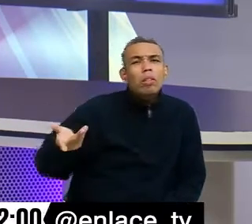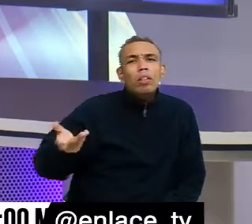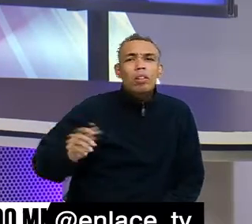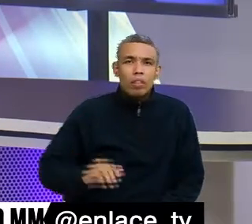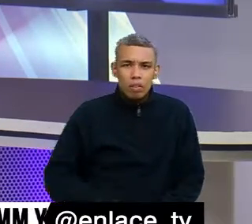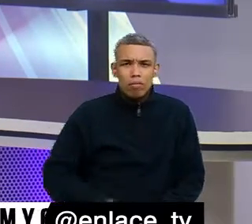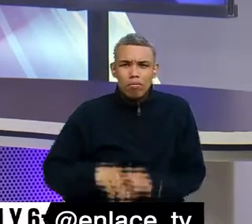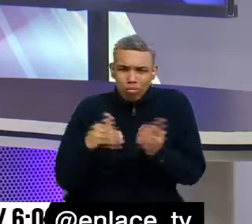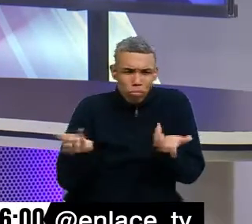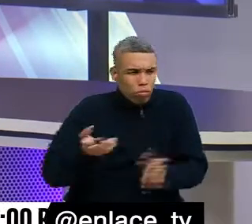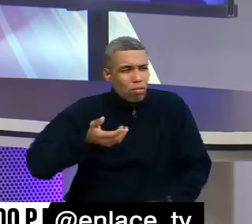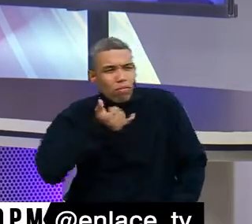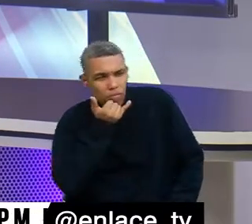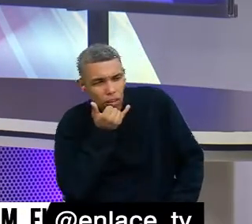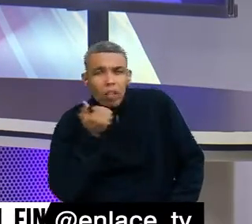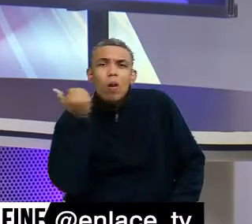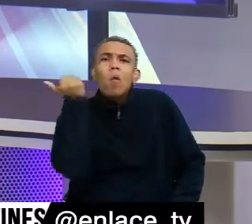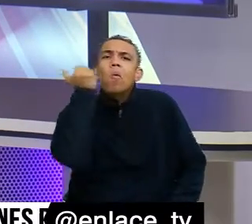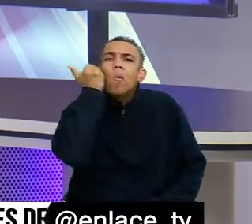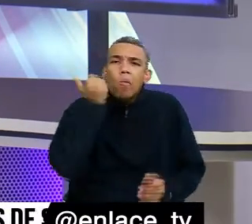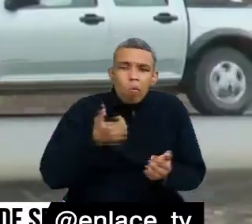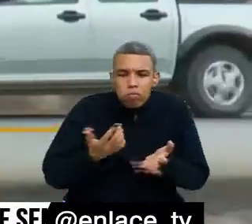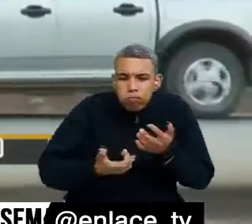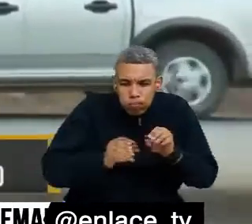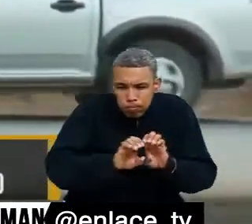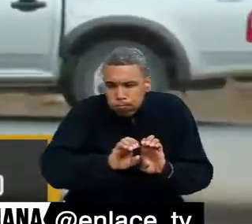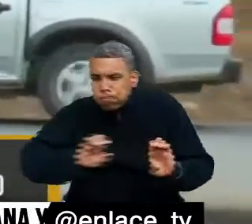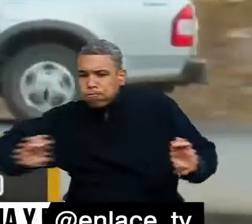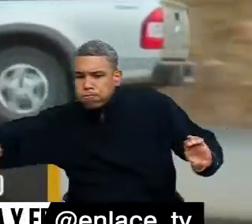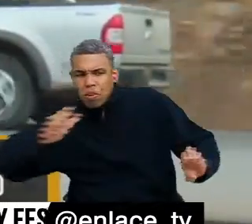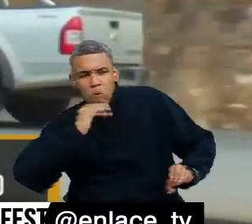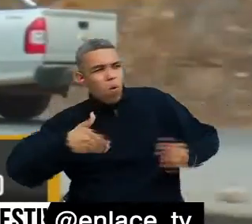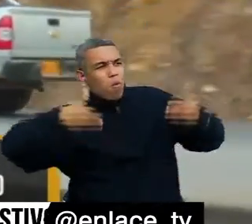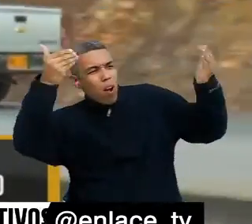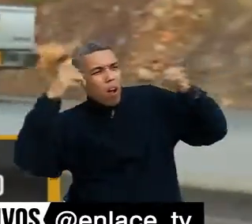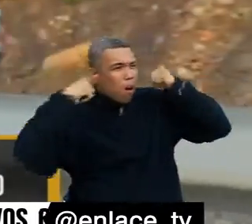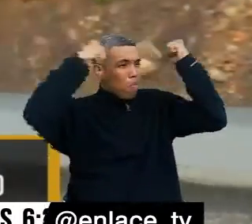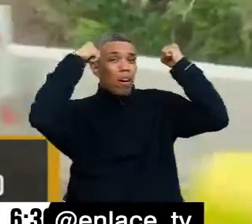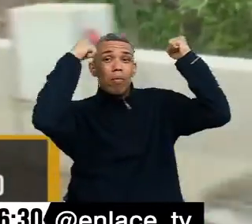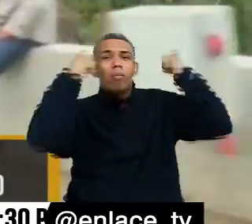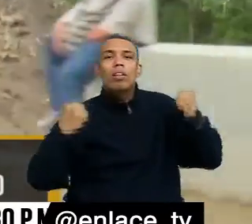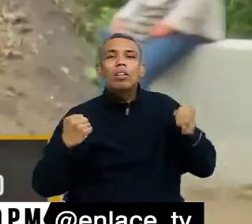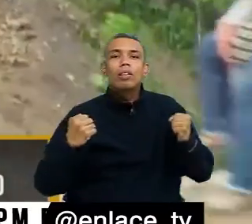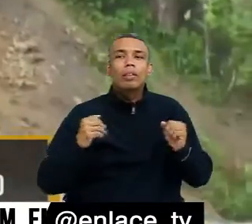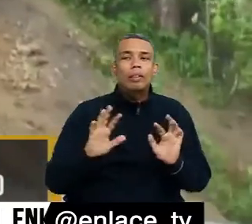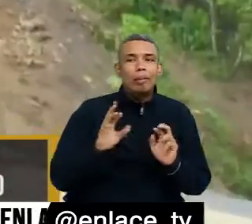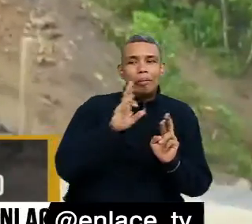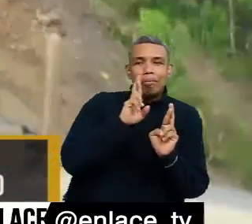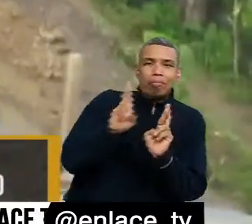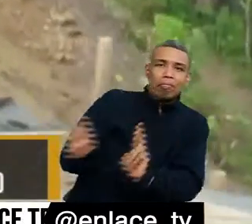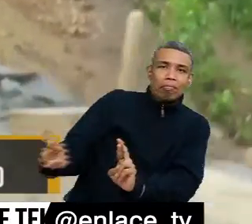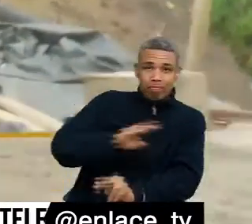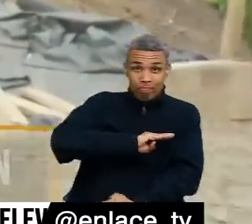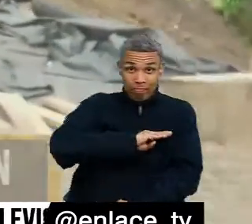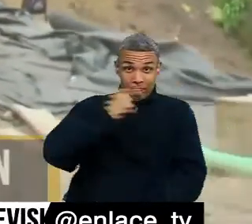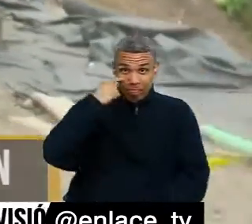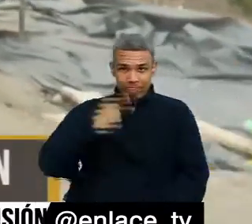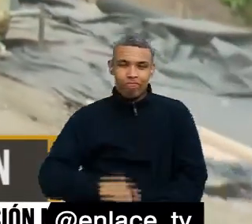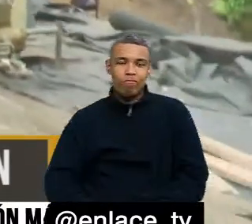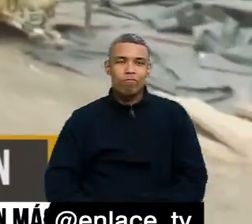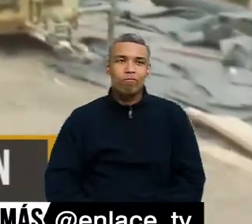alcalde de San Vicente de Chucurí. Ante los reclamos de la comunidad de la Lizama y la Vizcaína por la no ejecución del proyecto de gasificación